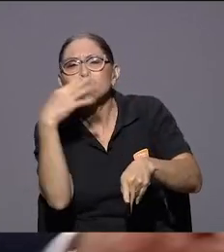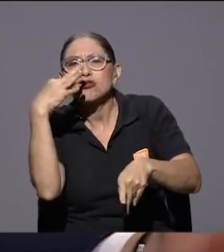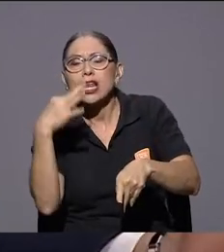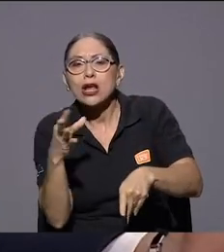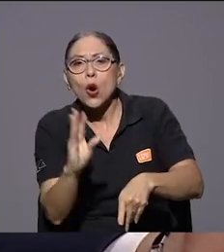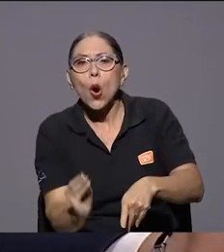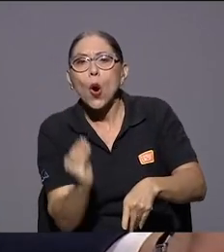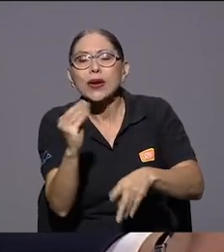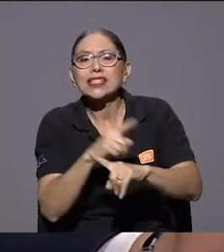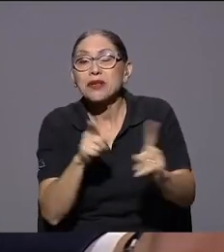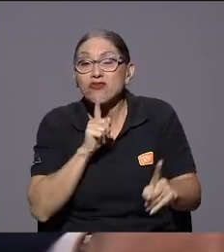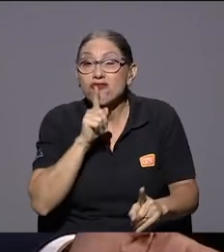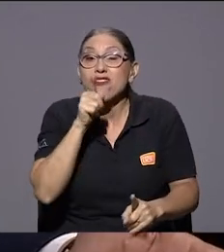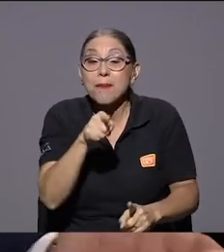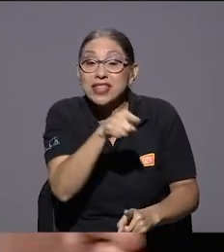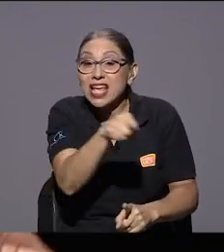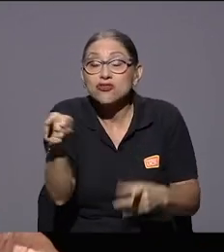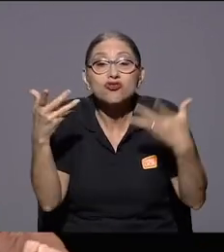personas que llevan